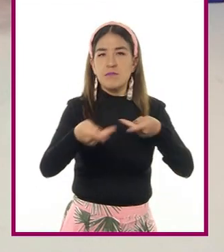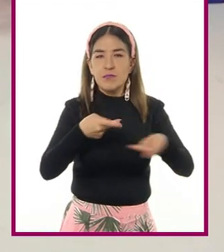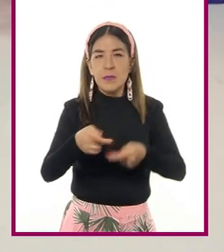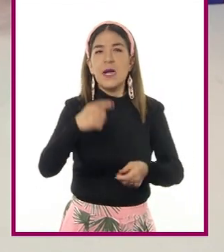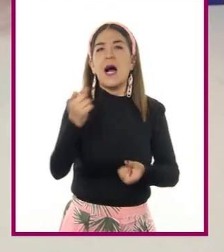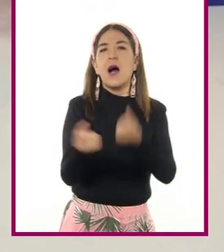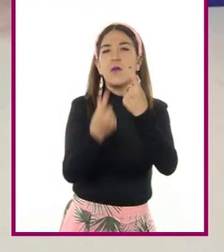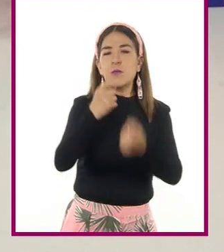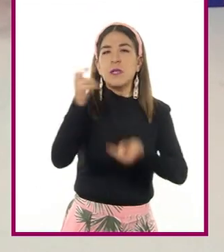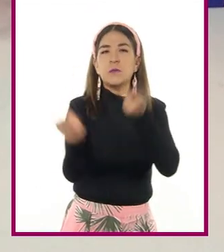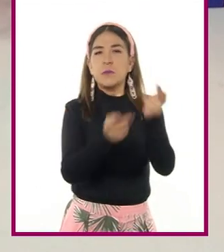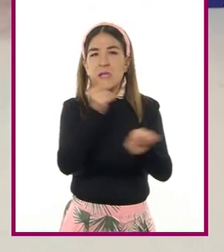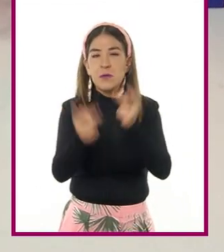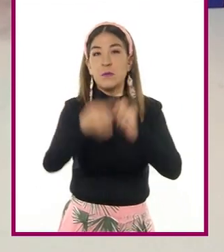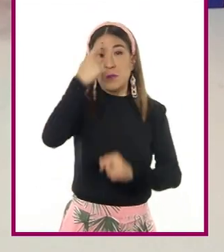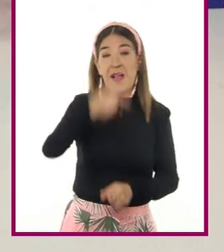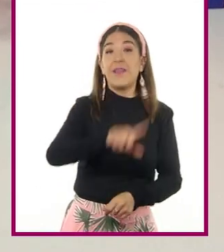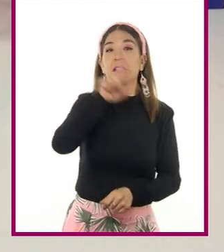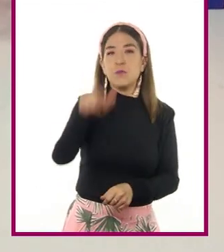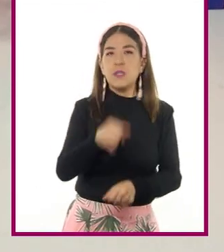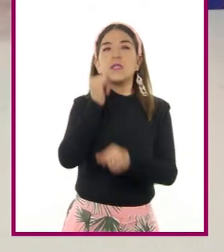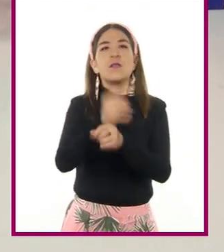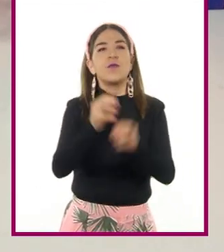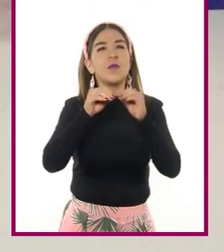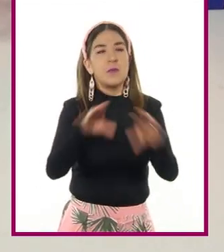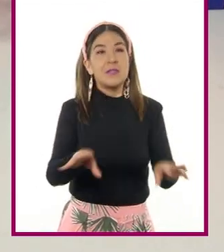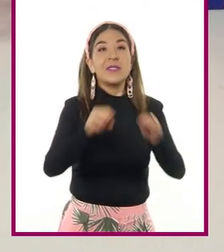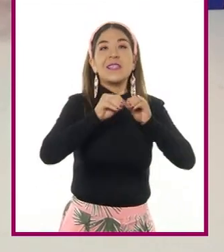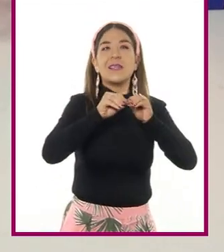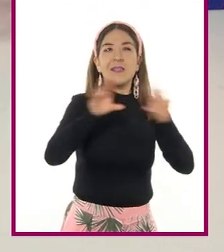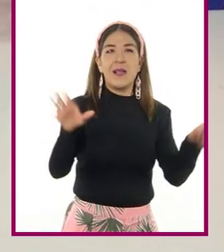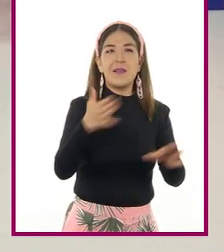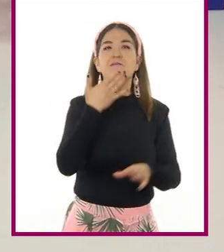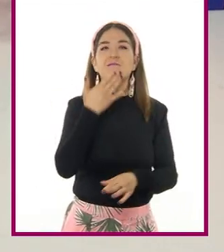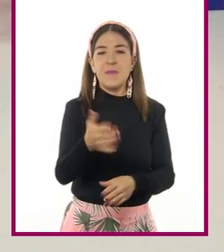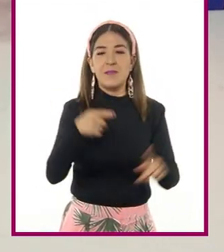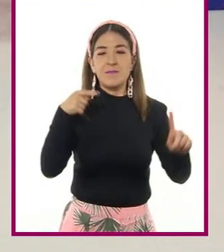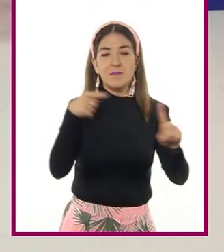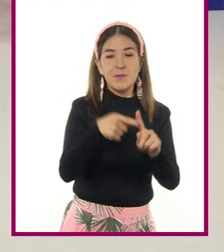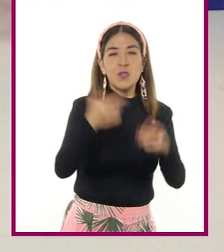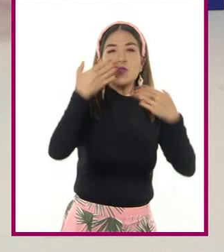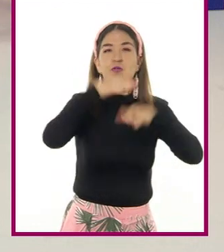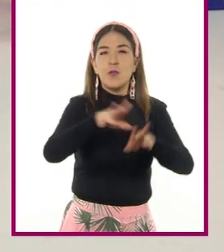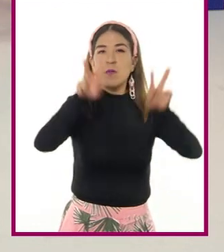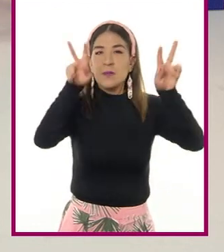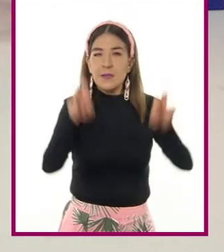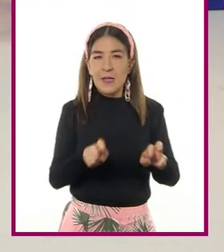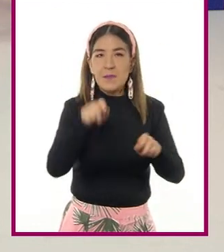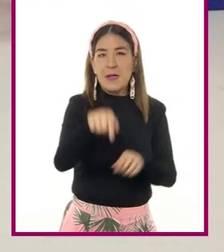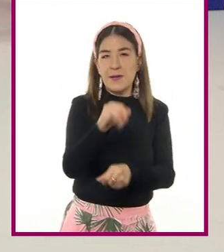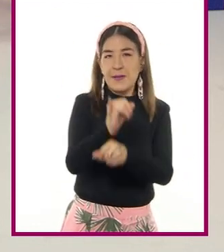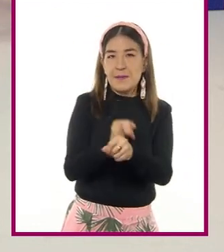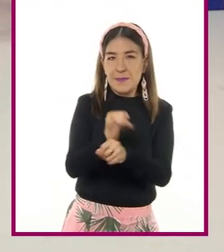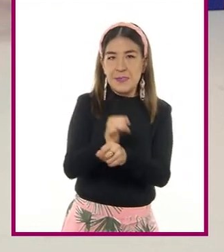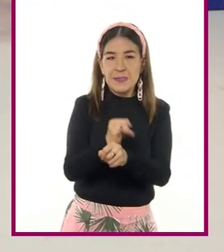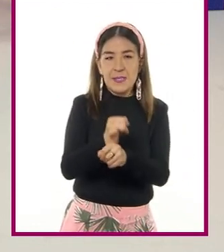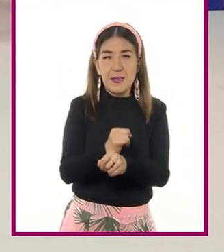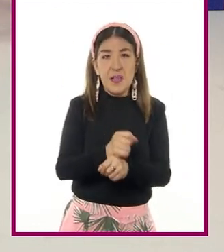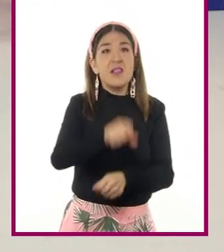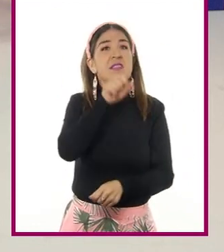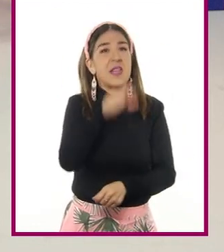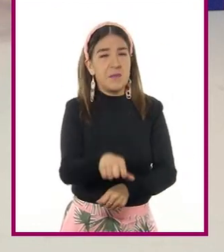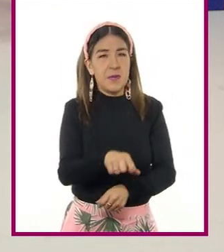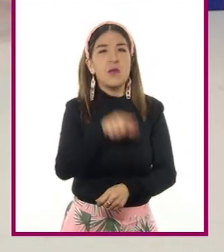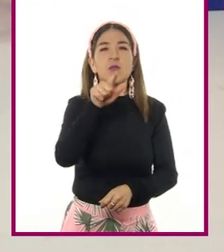algunas preguntas para obtener la información lo más clara y precisa sobre el tema que estamos investigando. Y